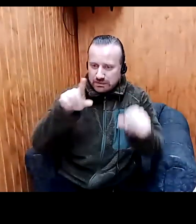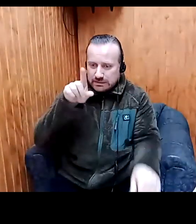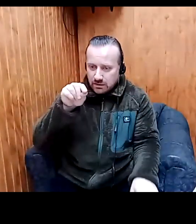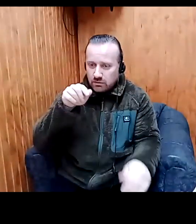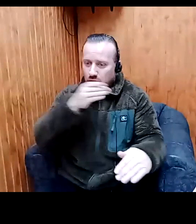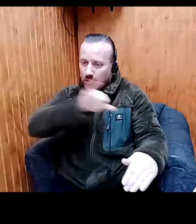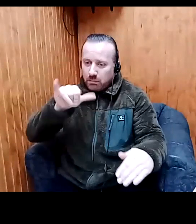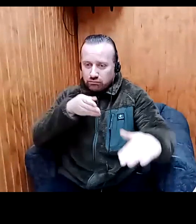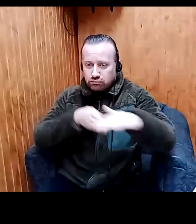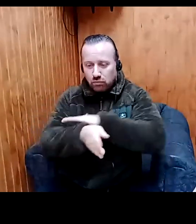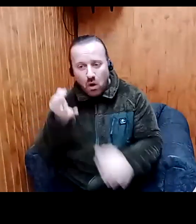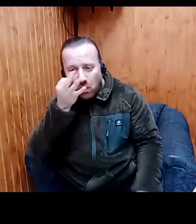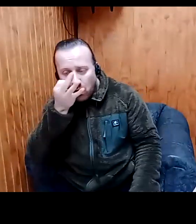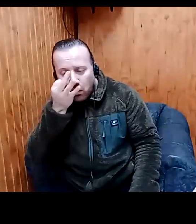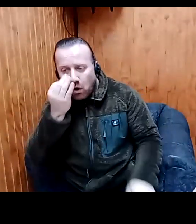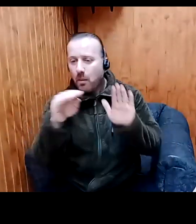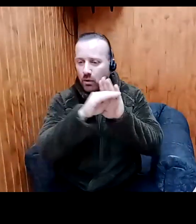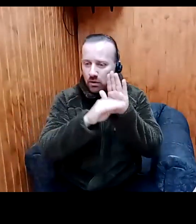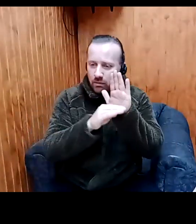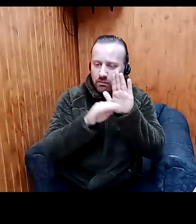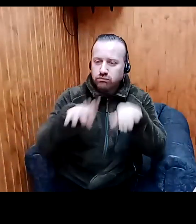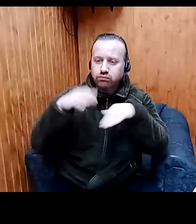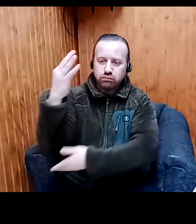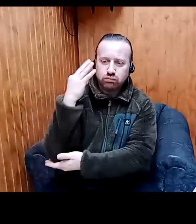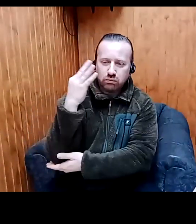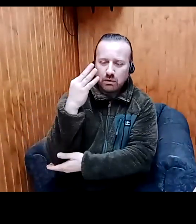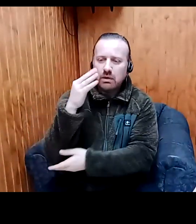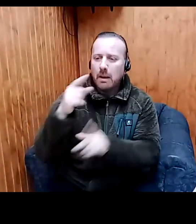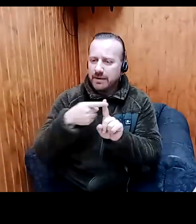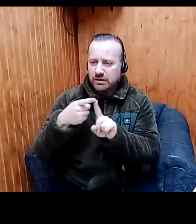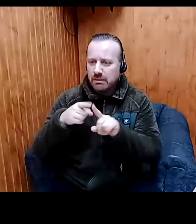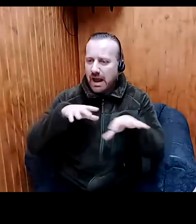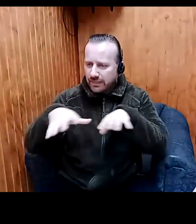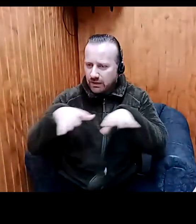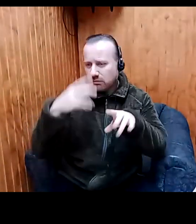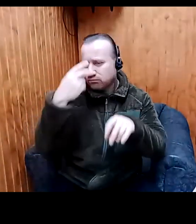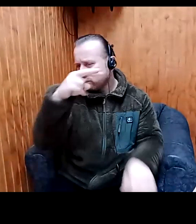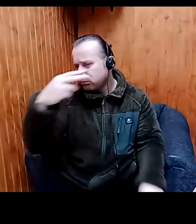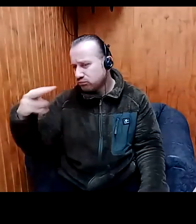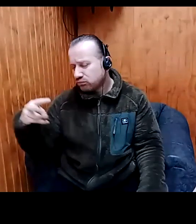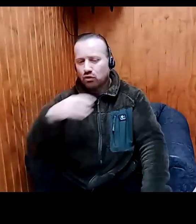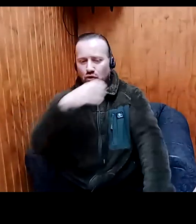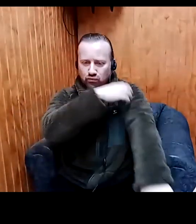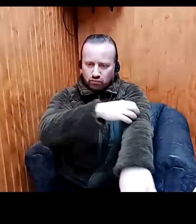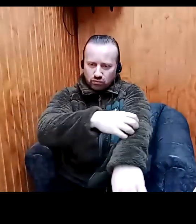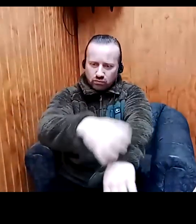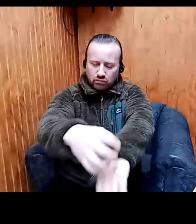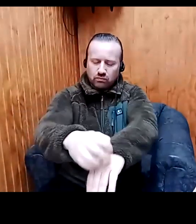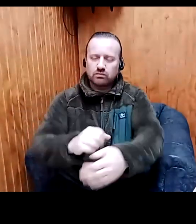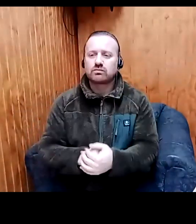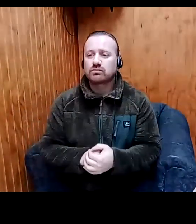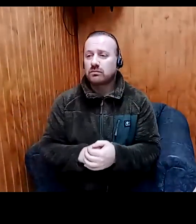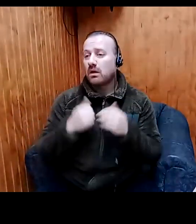programas de los congresos interregionales y participar de las actividades en cada una de esas zonas. ¿Okay?